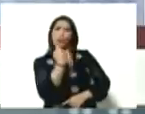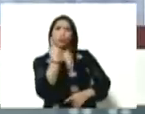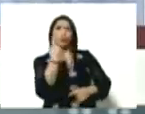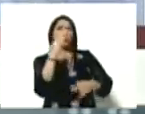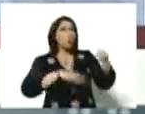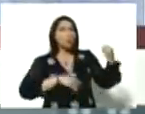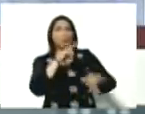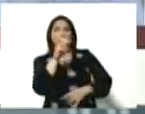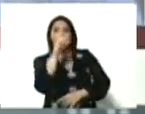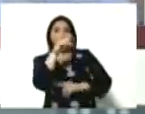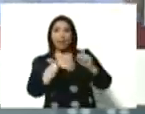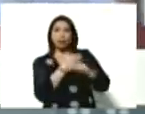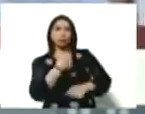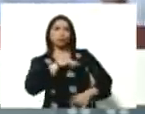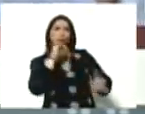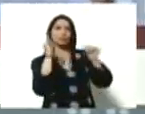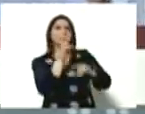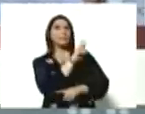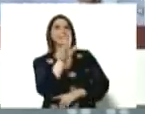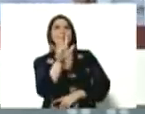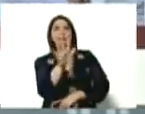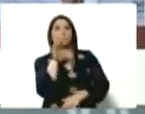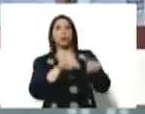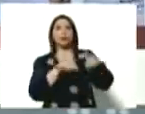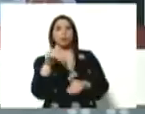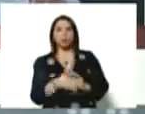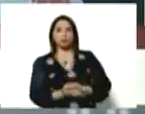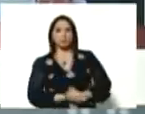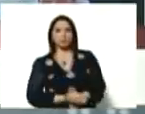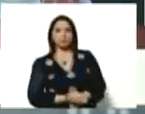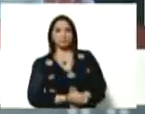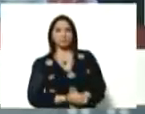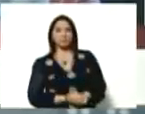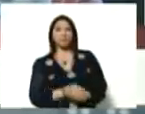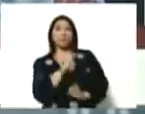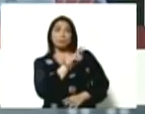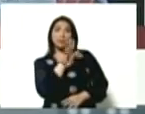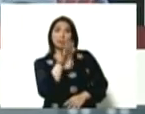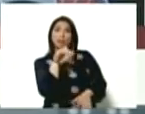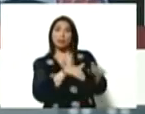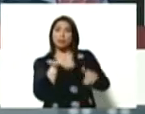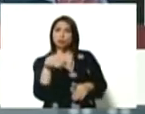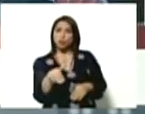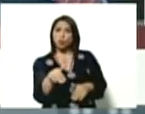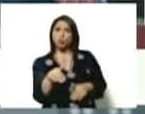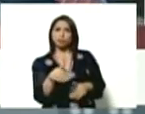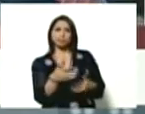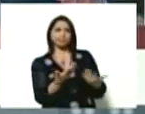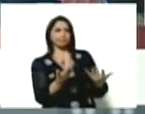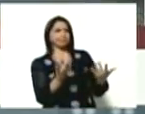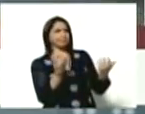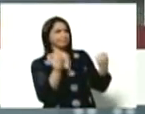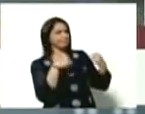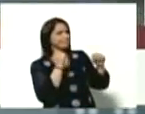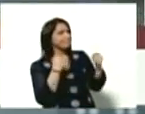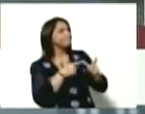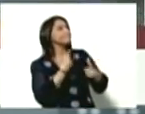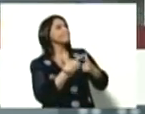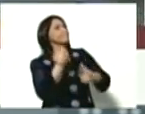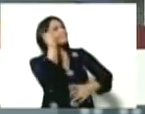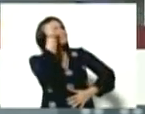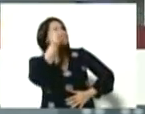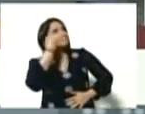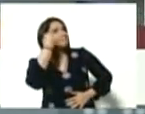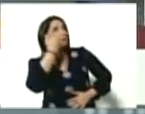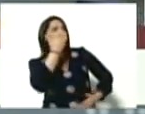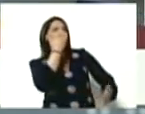años, hemos celebrado 25 elecciones. 25 elecciones que nos preparan entonces para